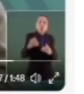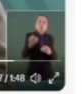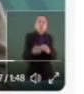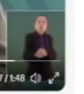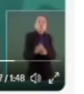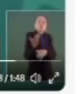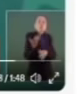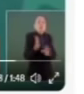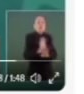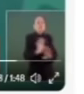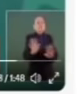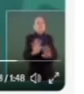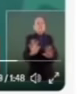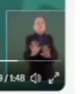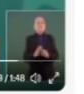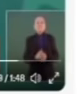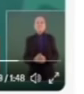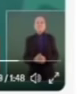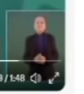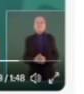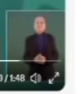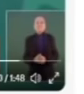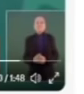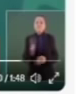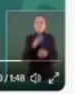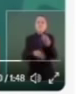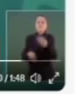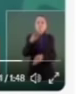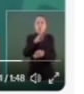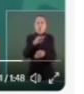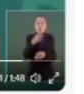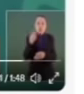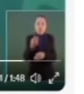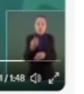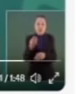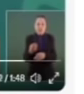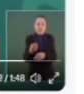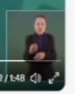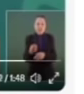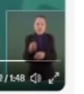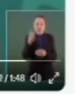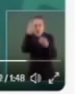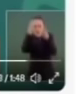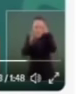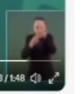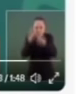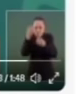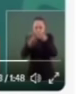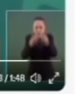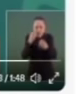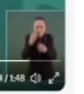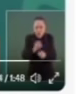todo lo que tiene que ver una exploración y producción del litio es